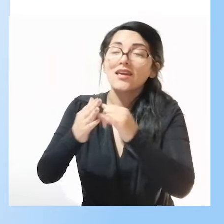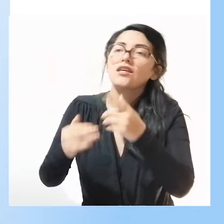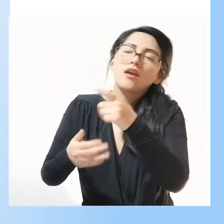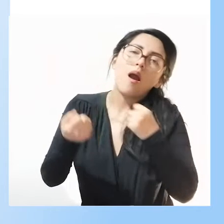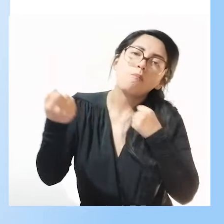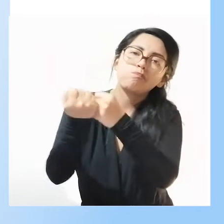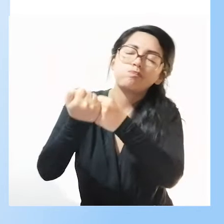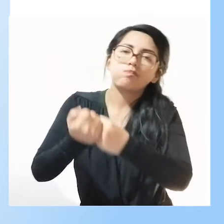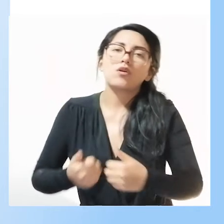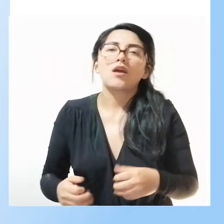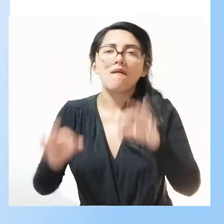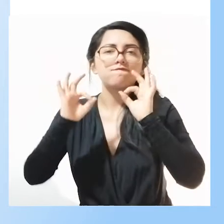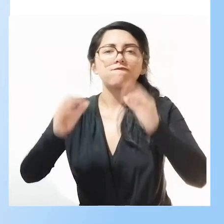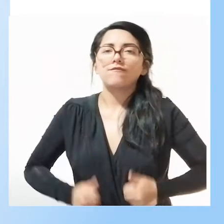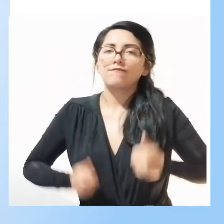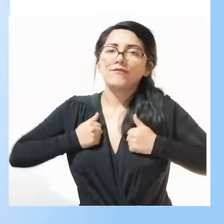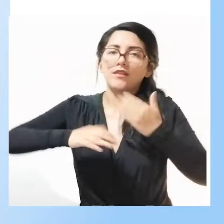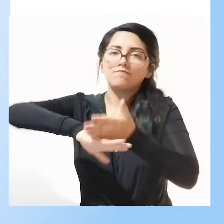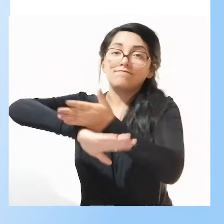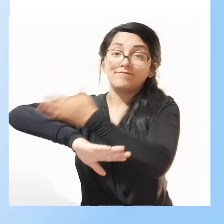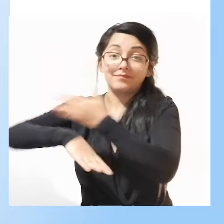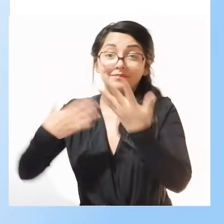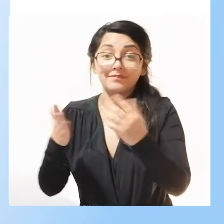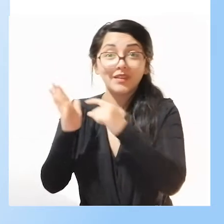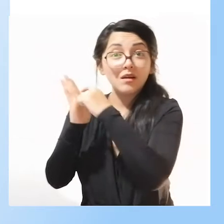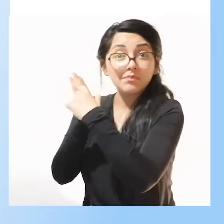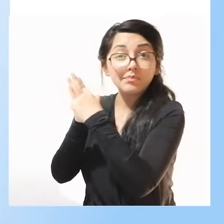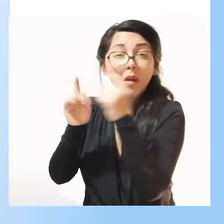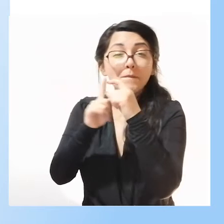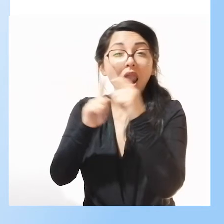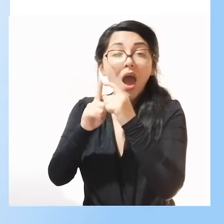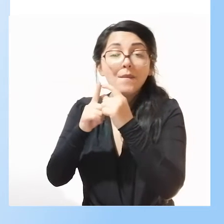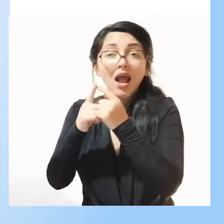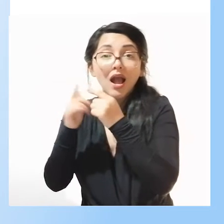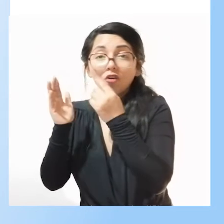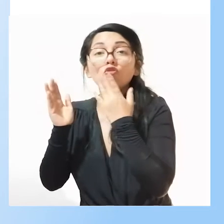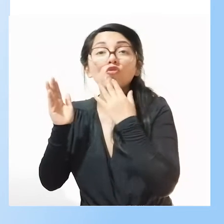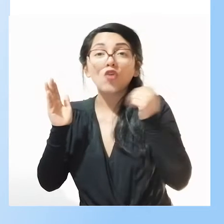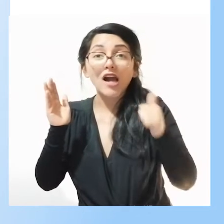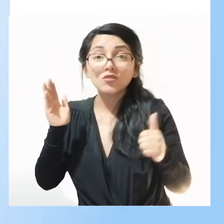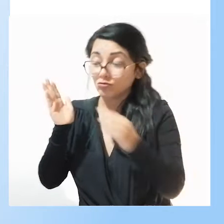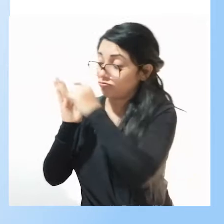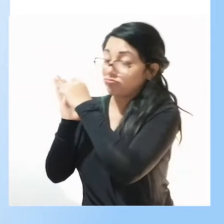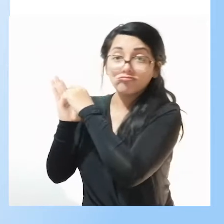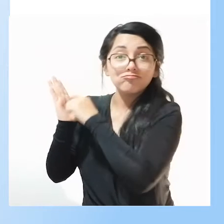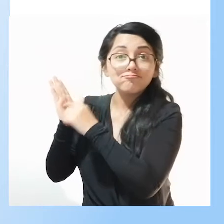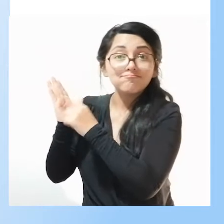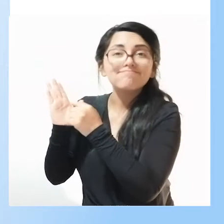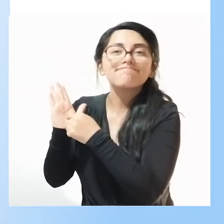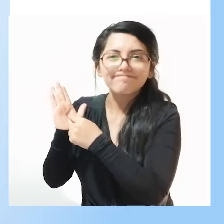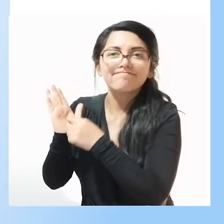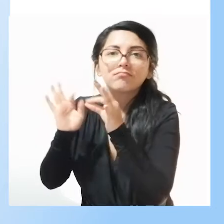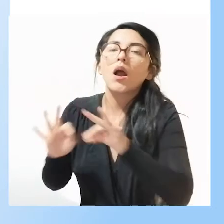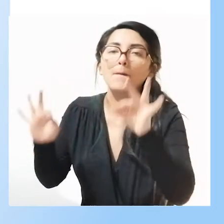que destacamos aquí en azul son los que me interesa hacer énfasis. ¿Por qué? Porque la